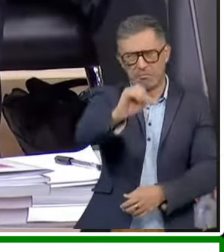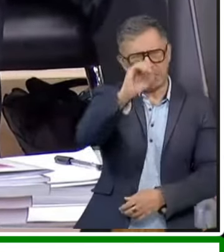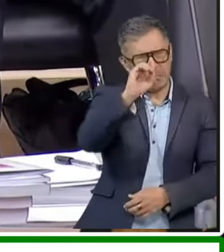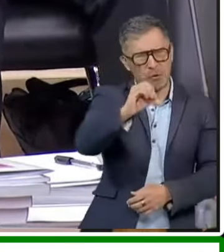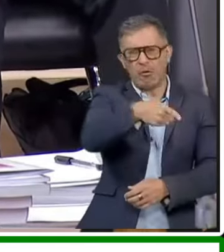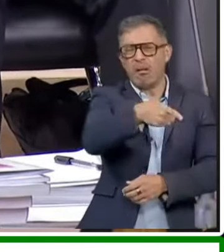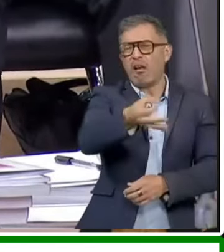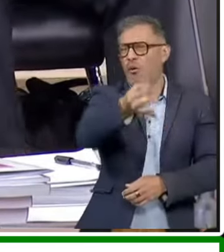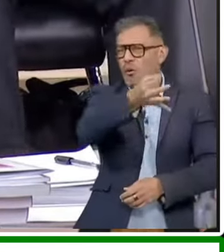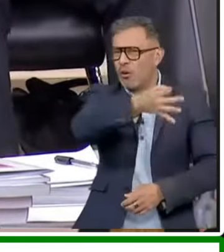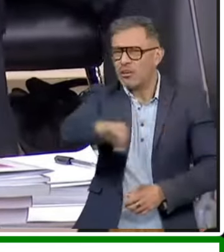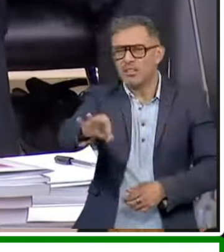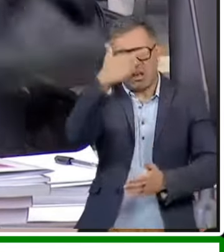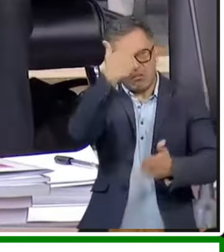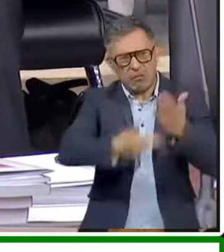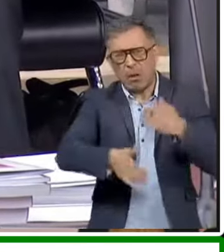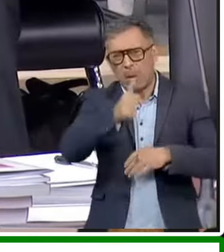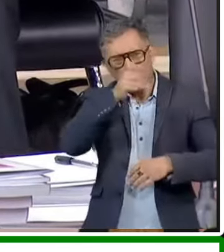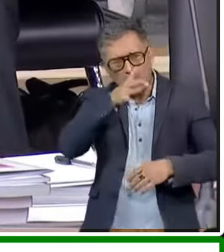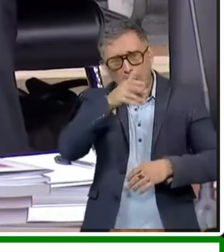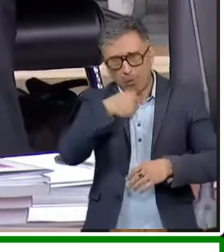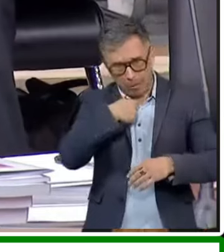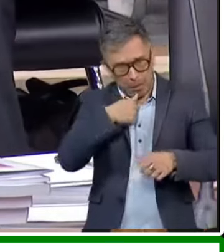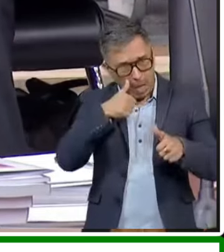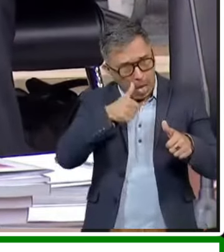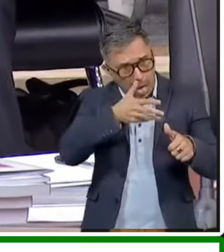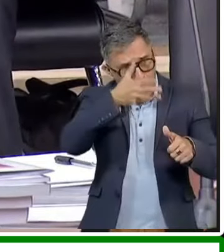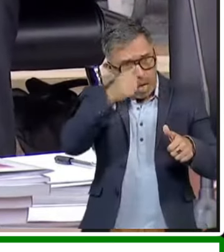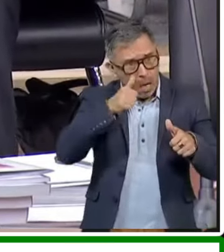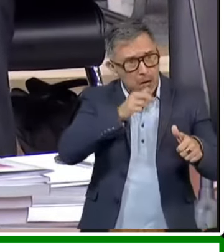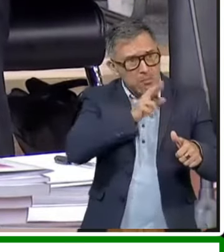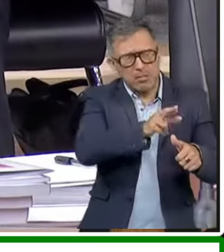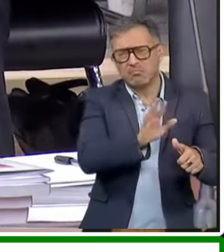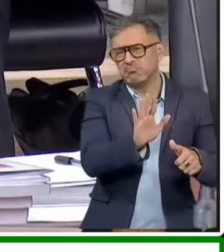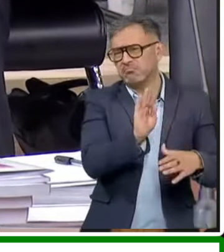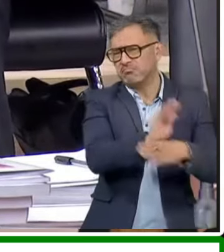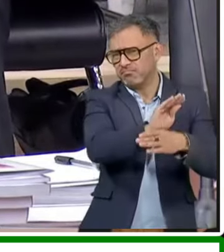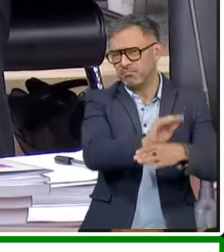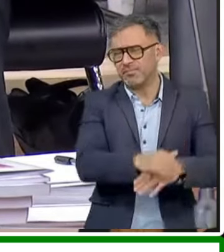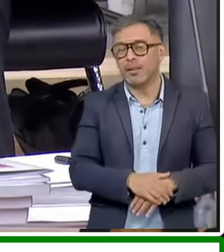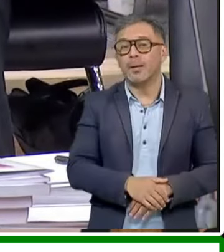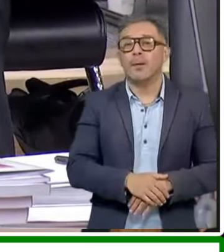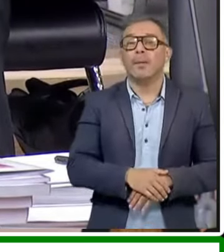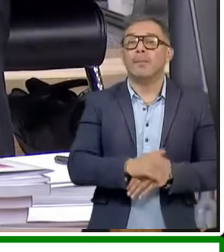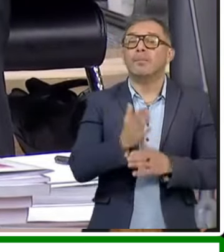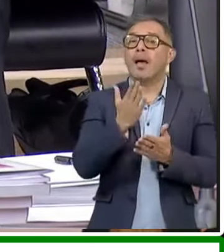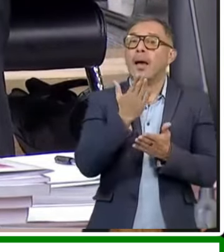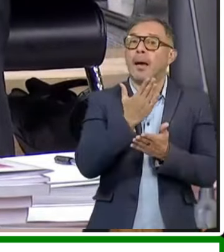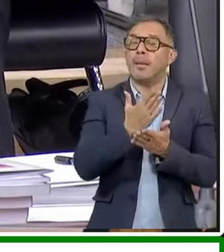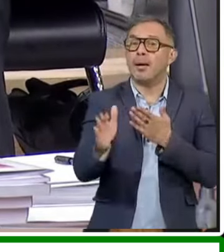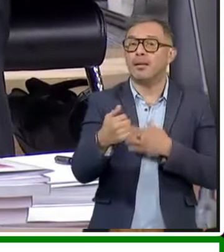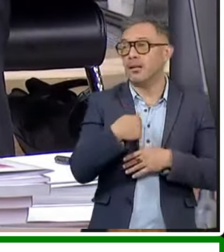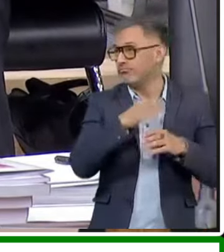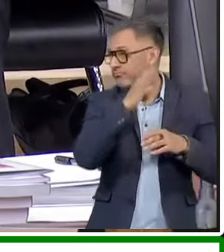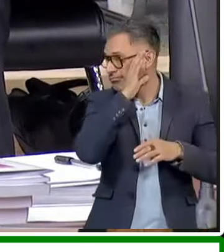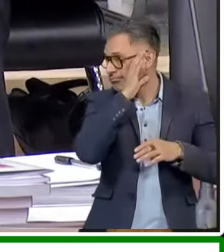su majadería, su provocación, pues no la atenderé. Por otra parte, no se escucha, no se escucha lo que aquí